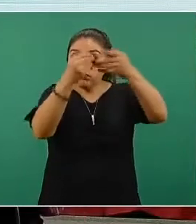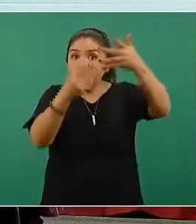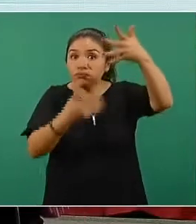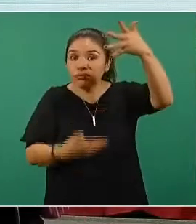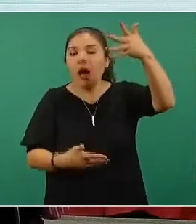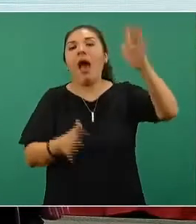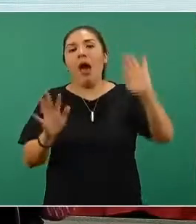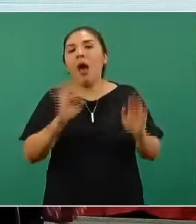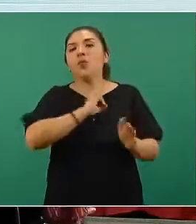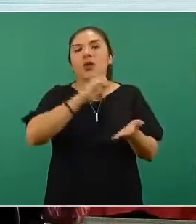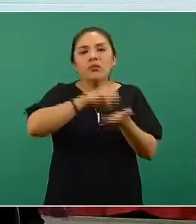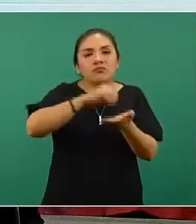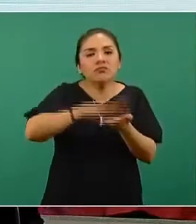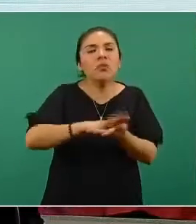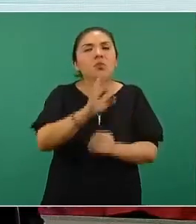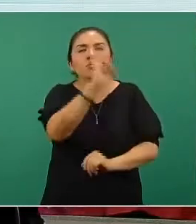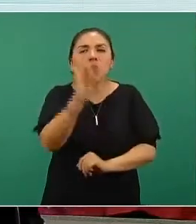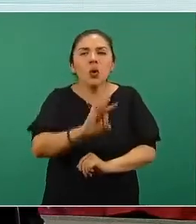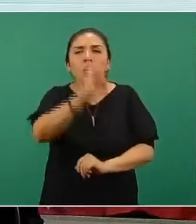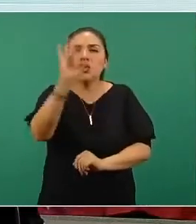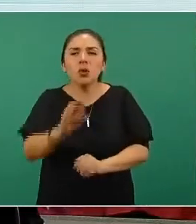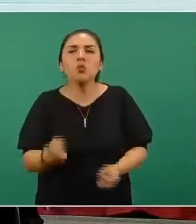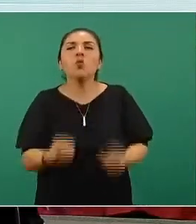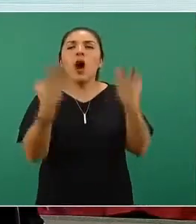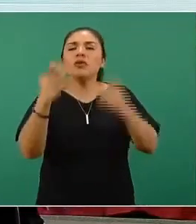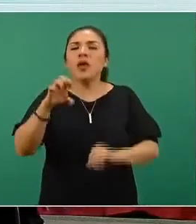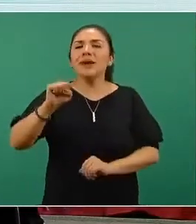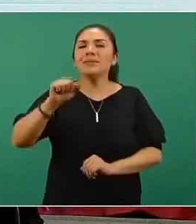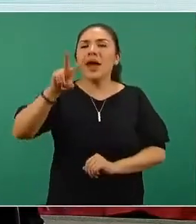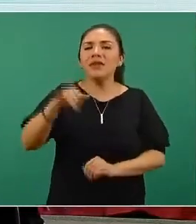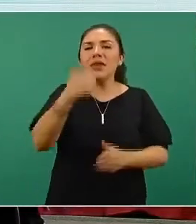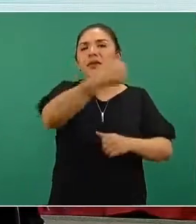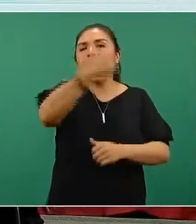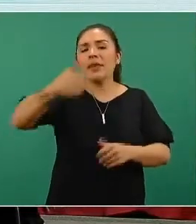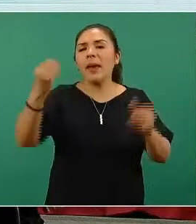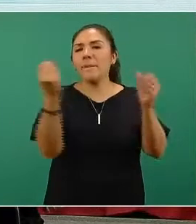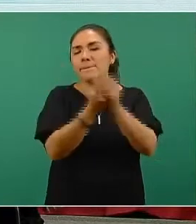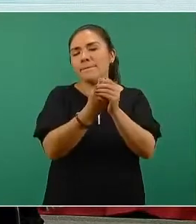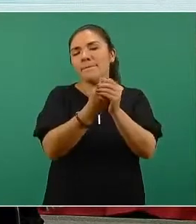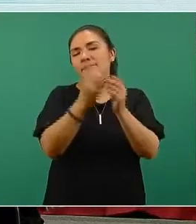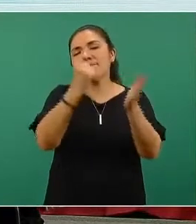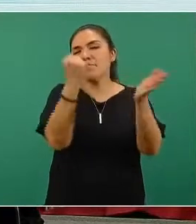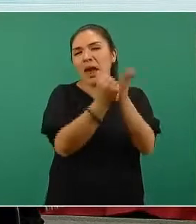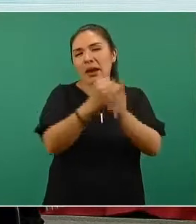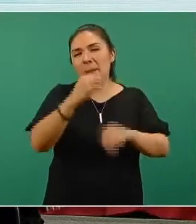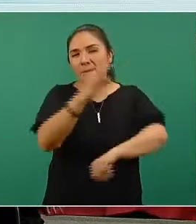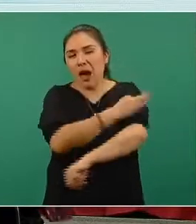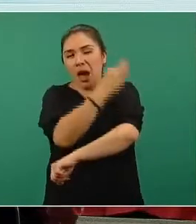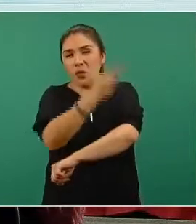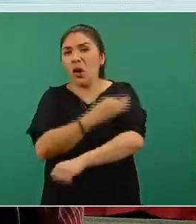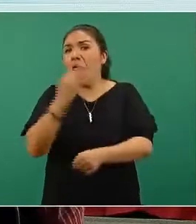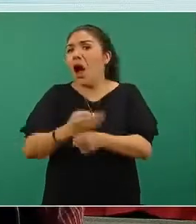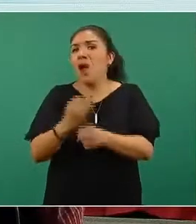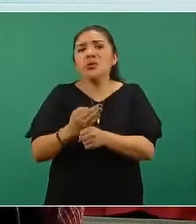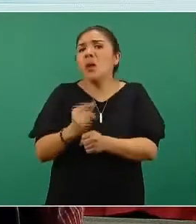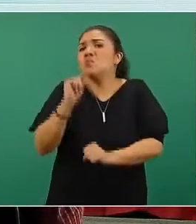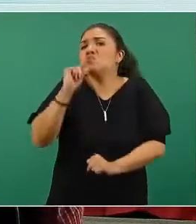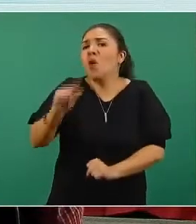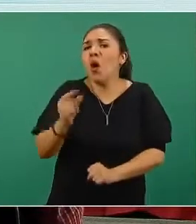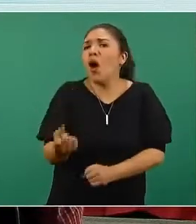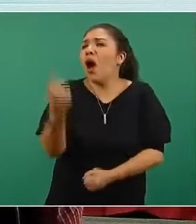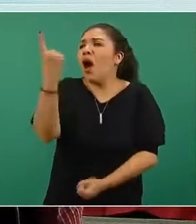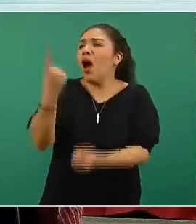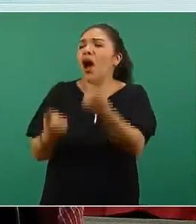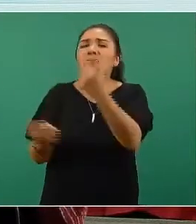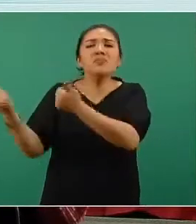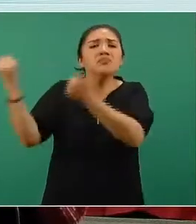ir marcando el porcentaje de ESAVIS, ahora sí, por vacuna. Cuando tenemos tan pocas vacunas de algunas de ellas,